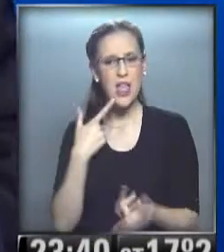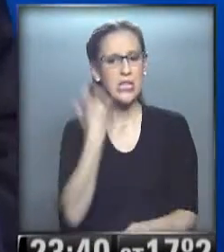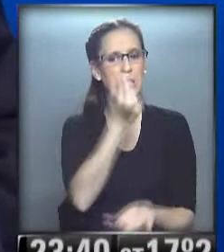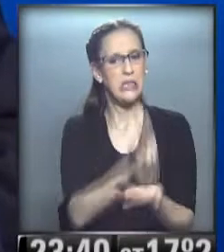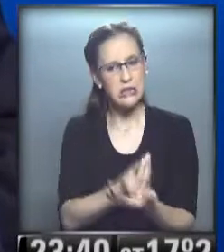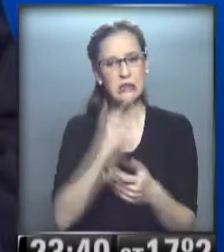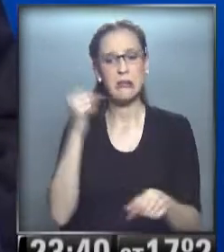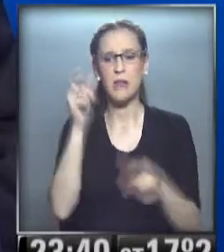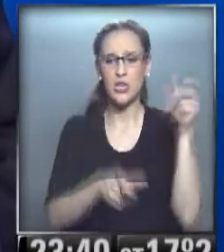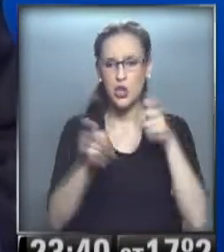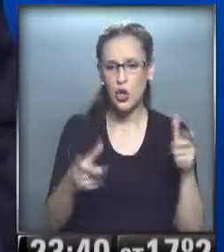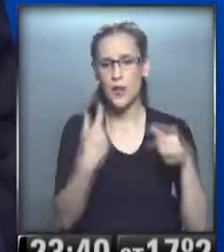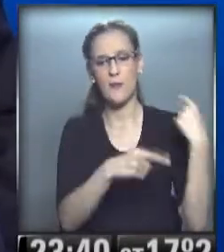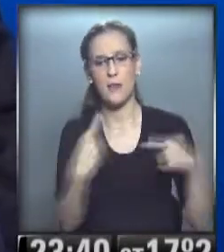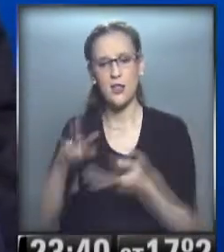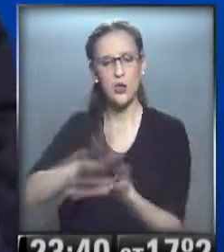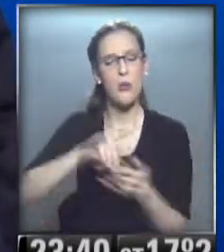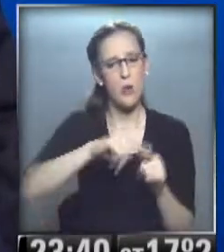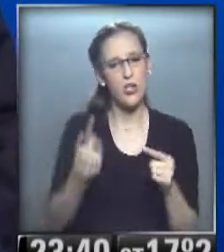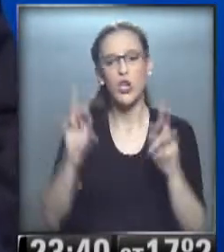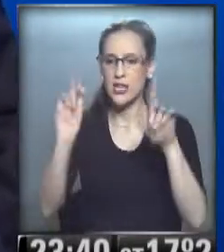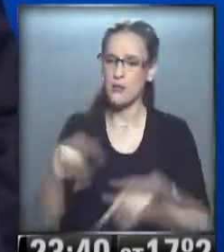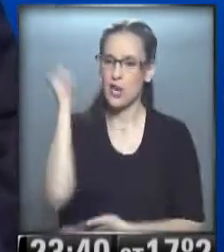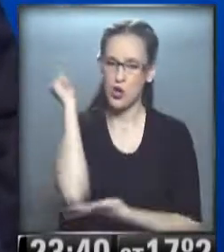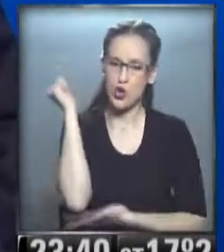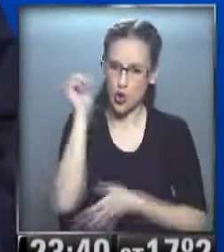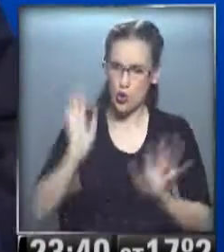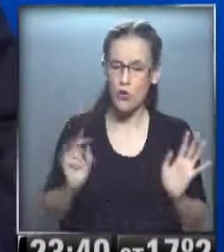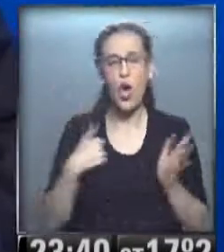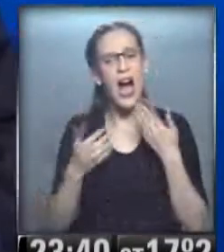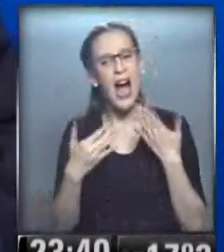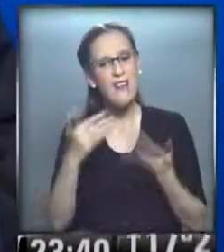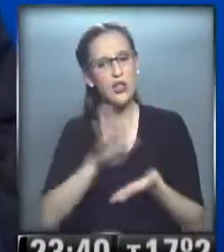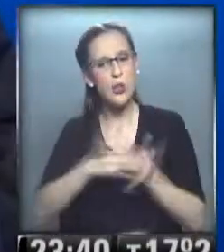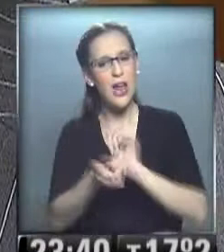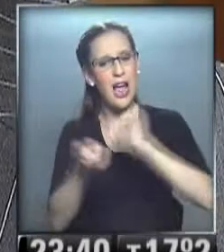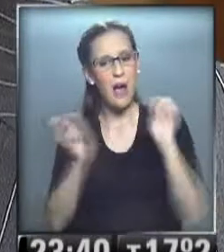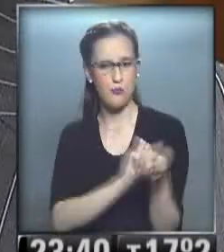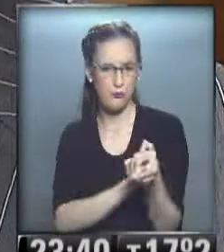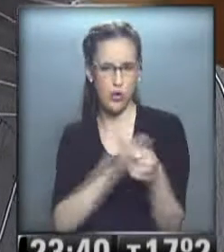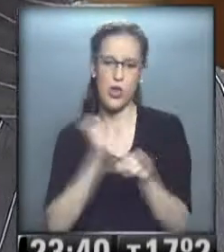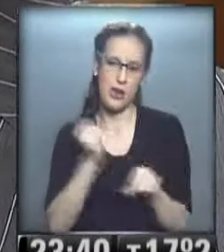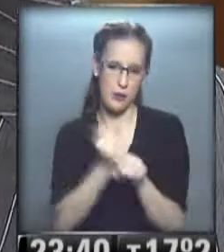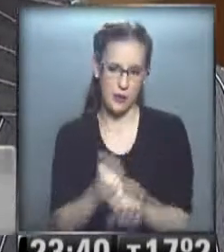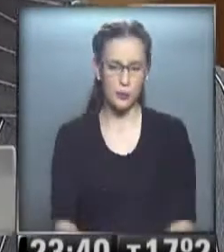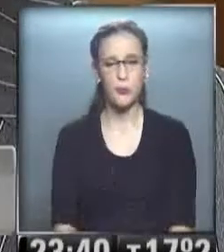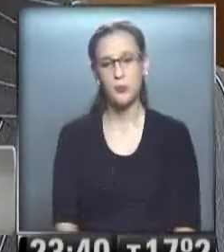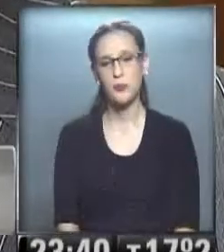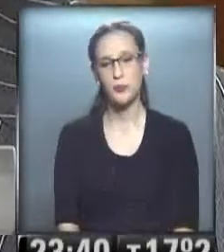Distintas personalidades, distintos referentes del ámbito político y económico también, opinaron sobre estos cambios en el Gabinete Nacional. El ministro de